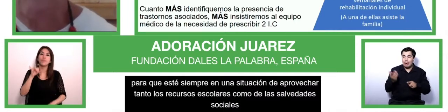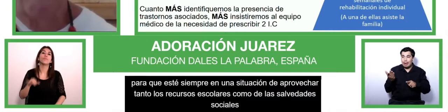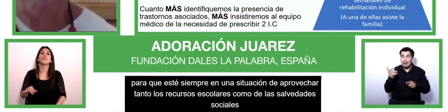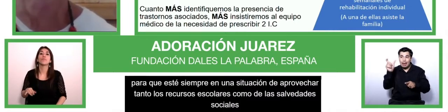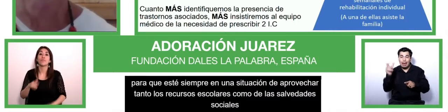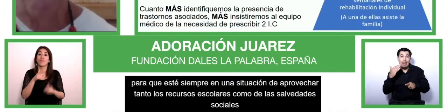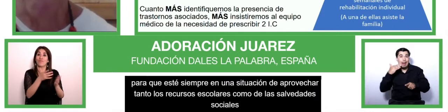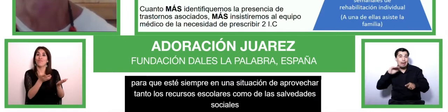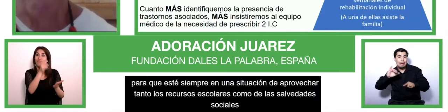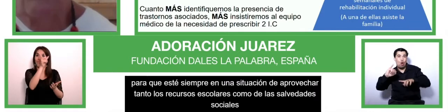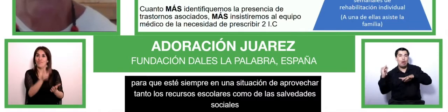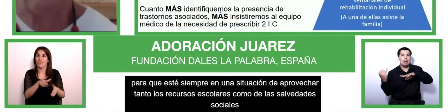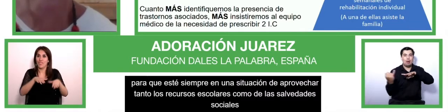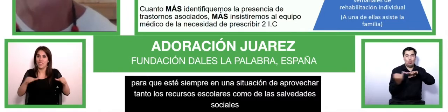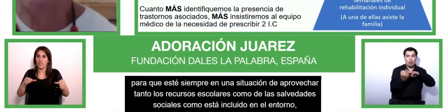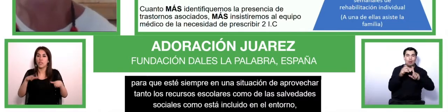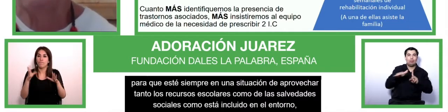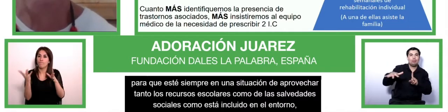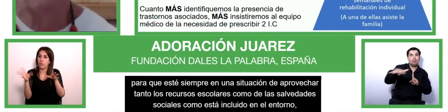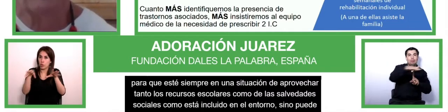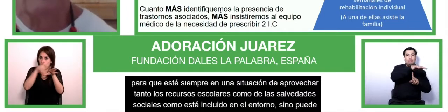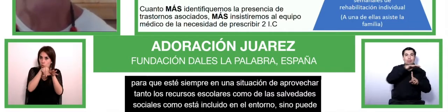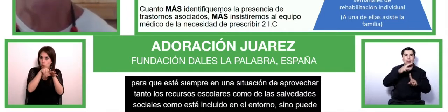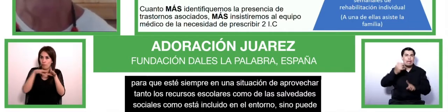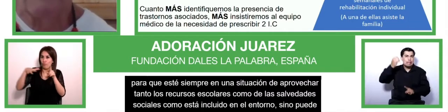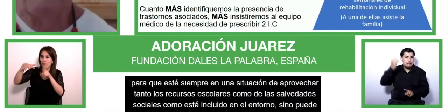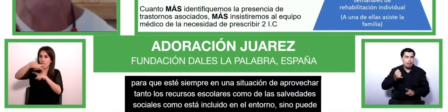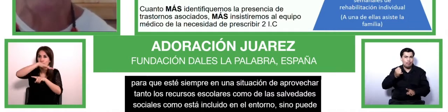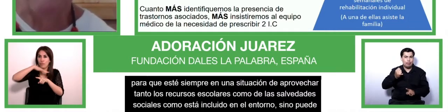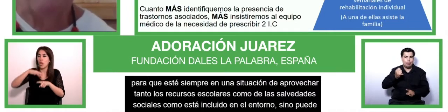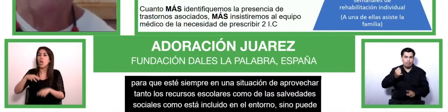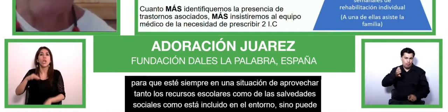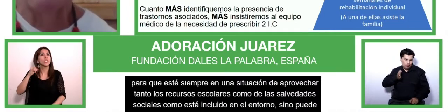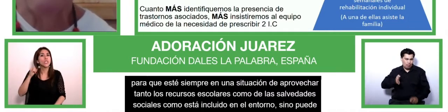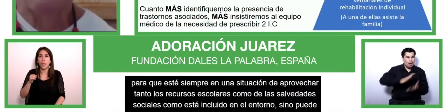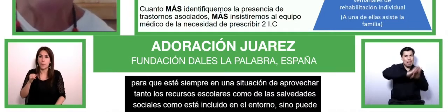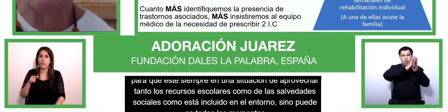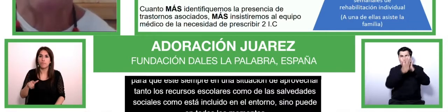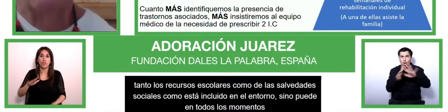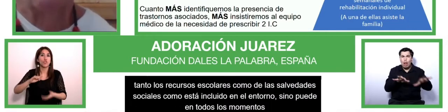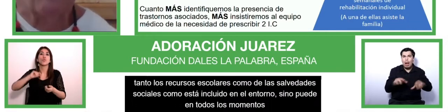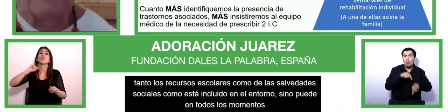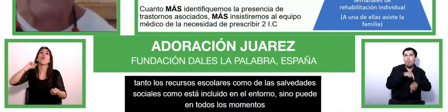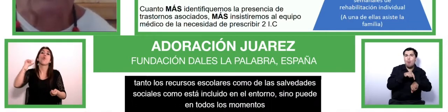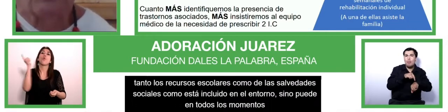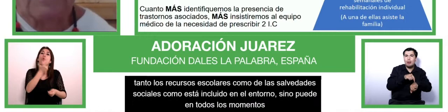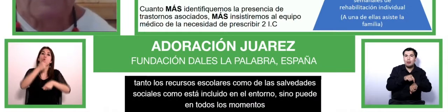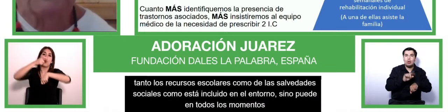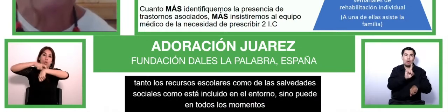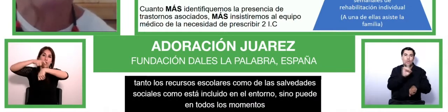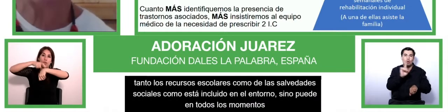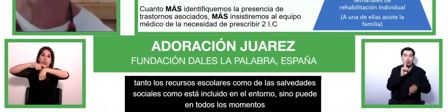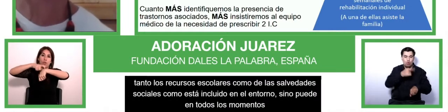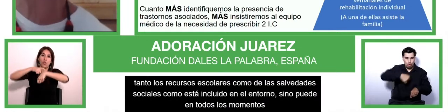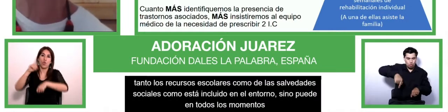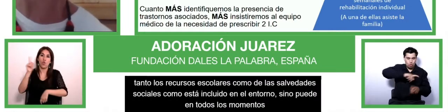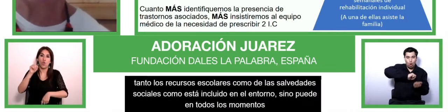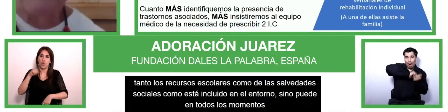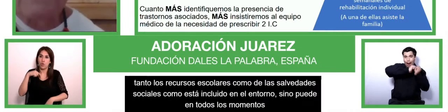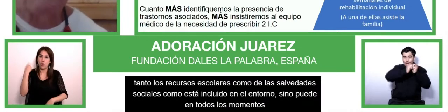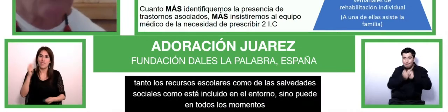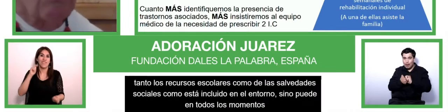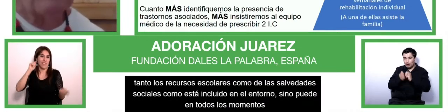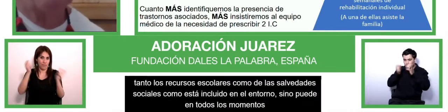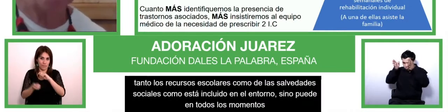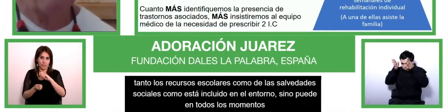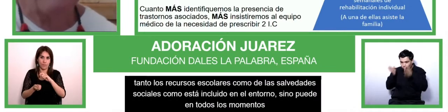no puede en todos los momentos, bueno, pues procuramos atender todas sus necesidades y que